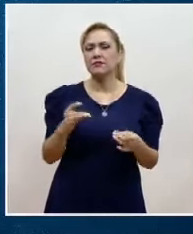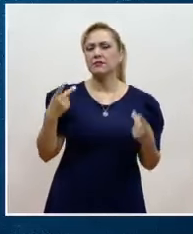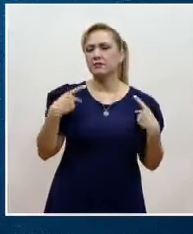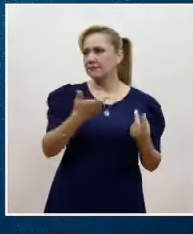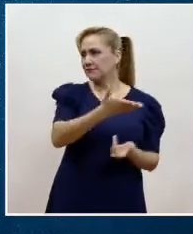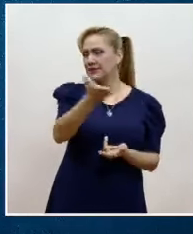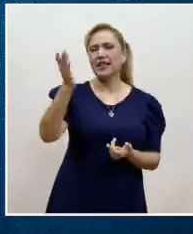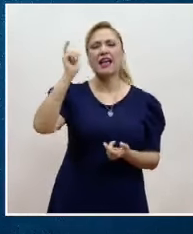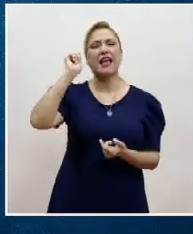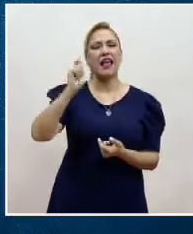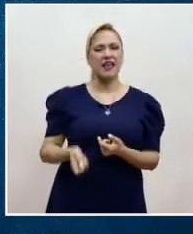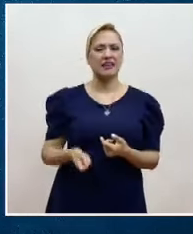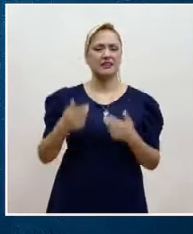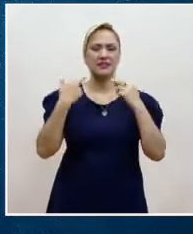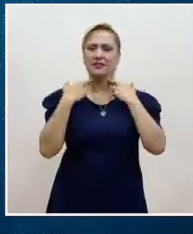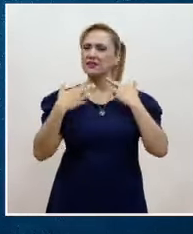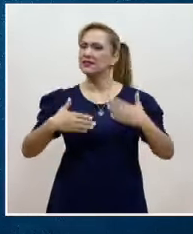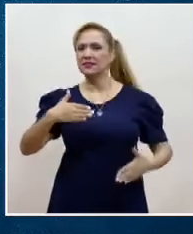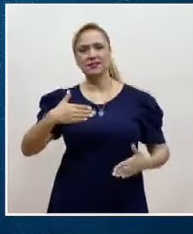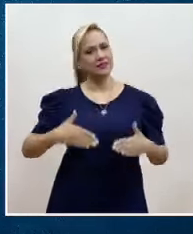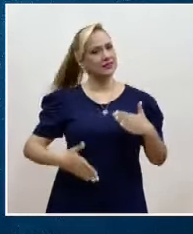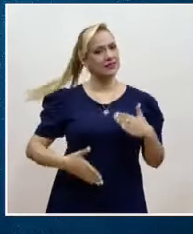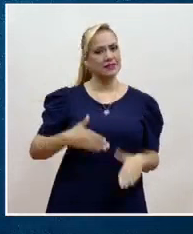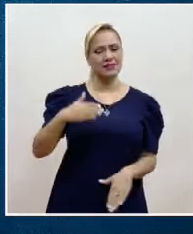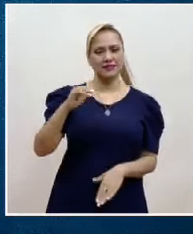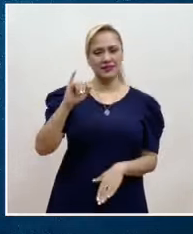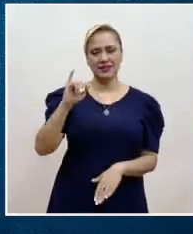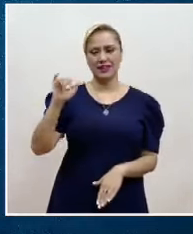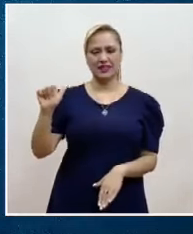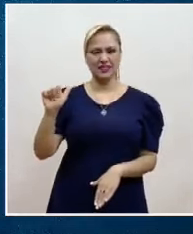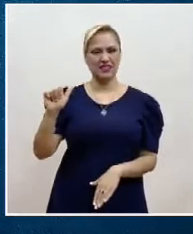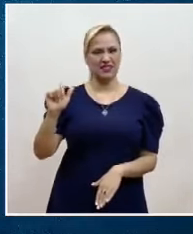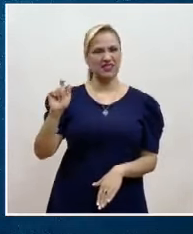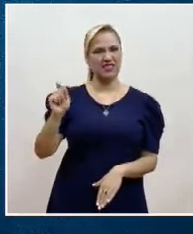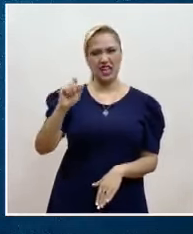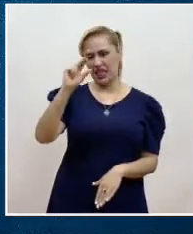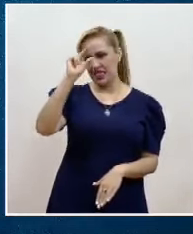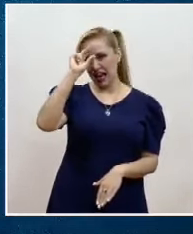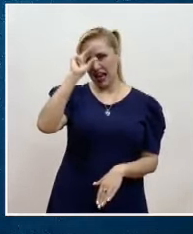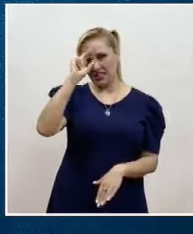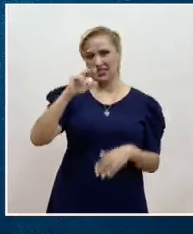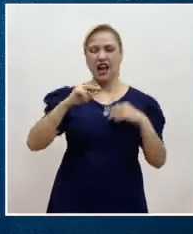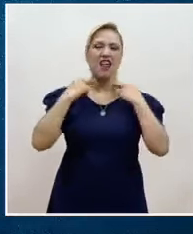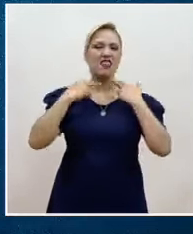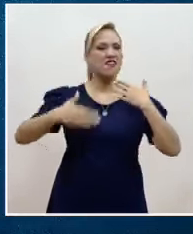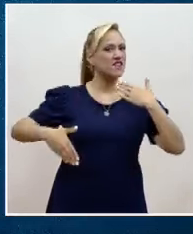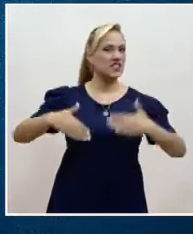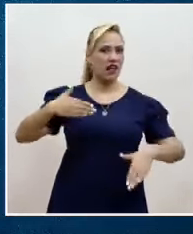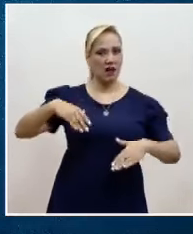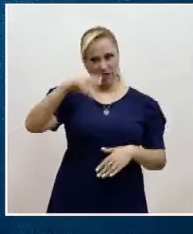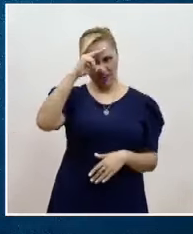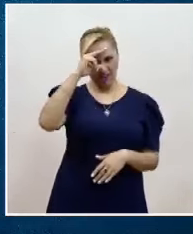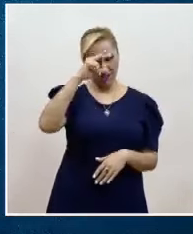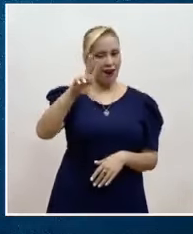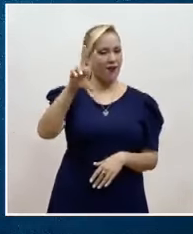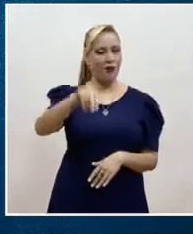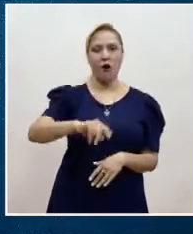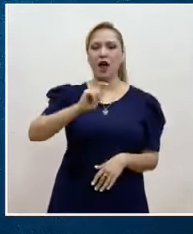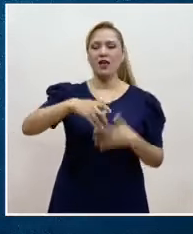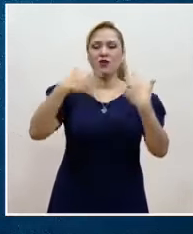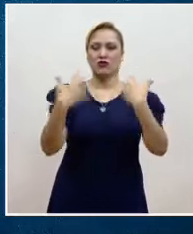auditorio qué es la inteligencia artificial, digamos, trátalos de explicarlo lo más sencillo posible y cómo es que funciona o no funciona desde tu punto de